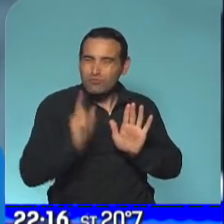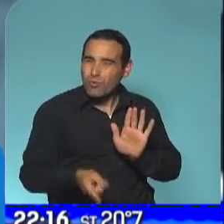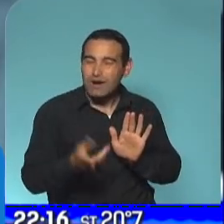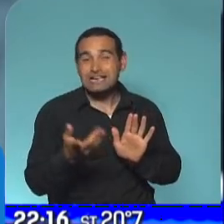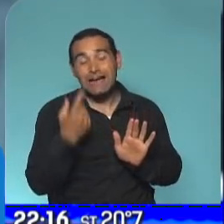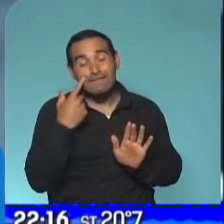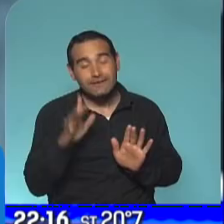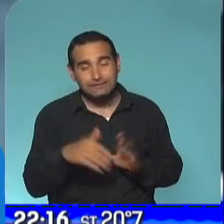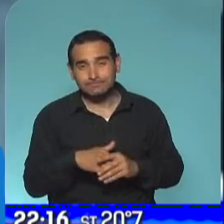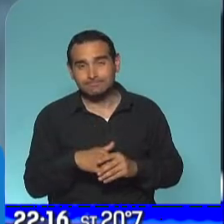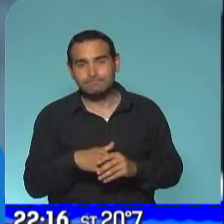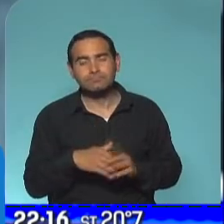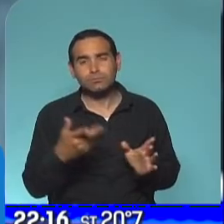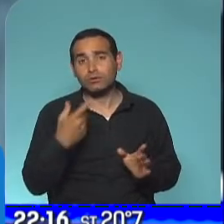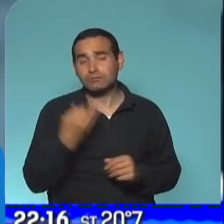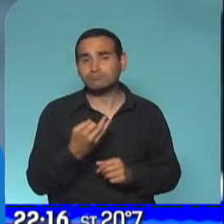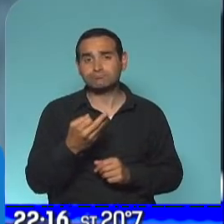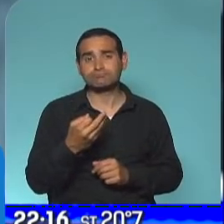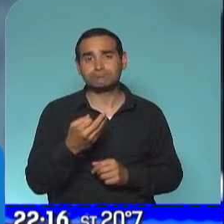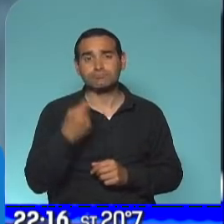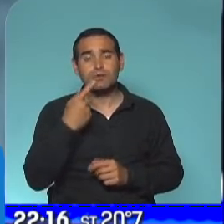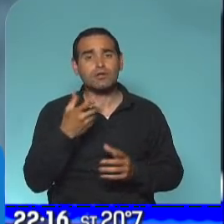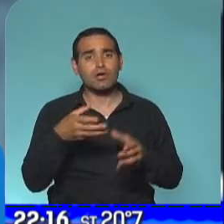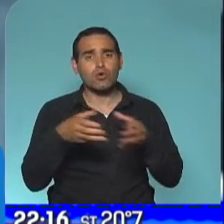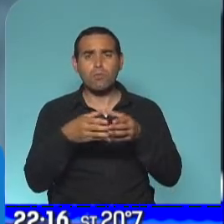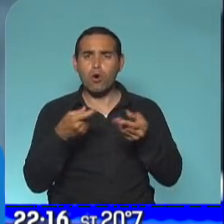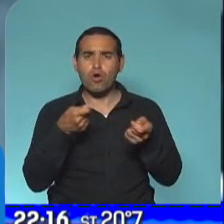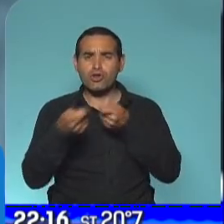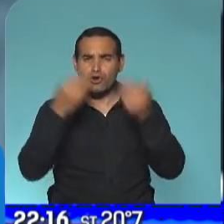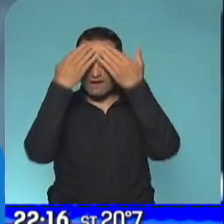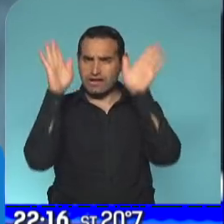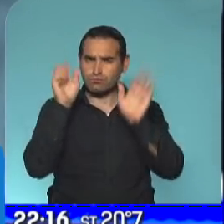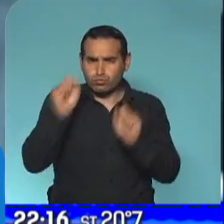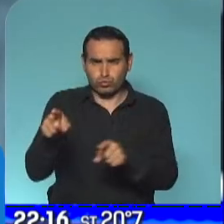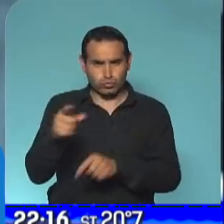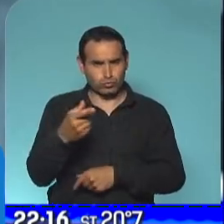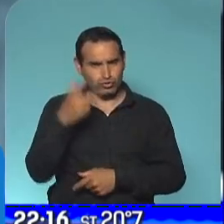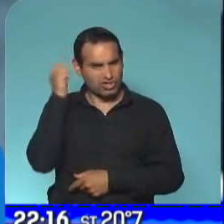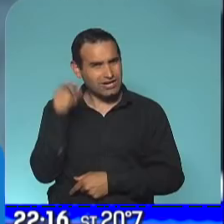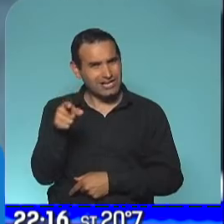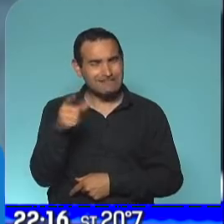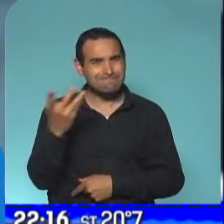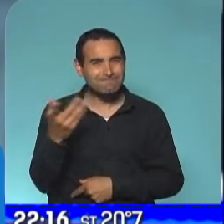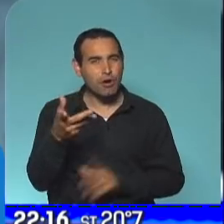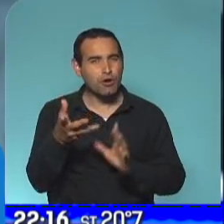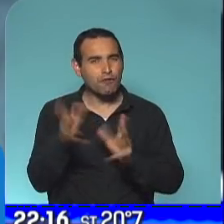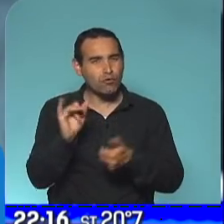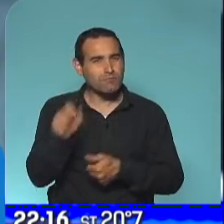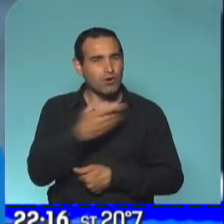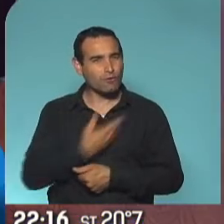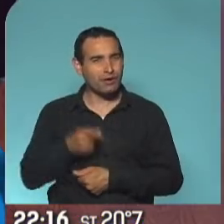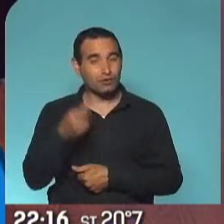porque en definitiva la particularidad que tuvo este neoliberalismo chileno fue que el formato que le dio